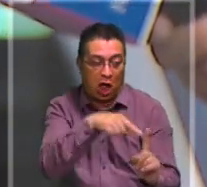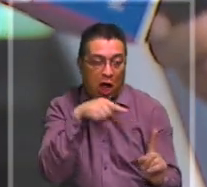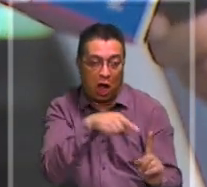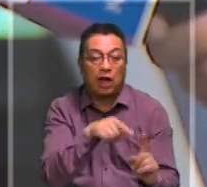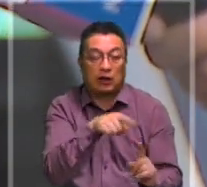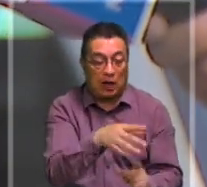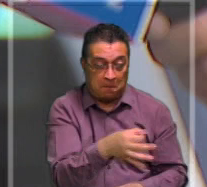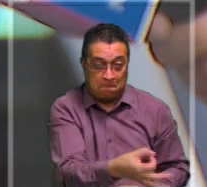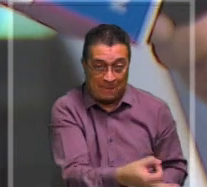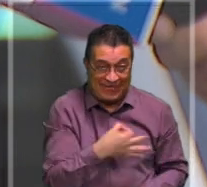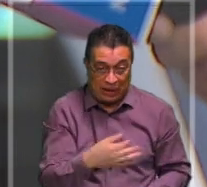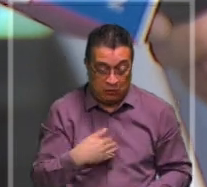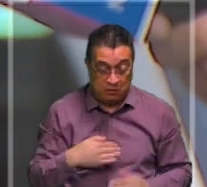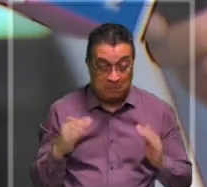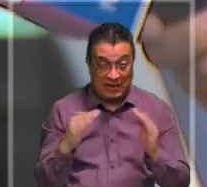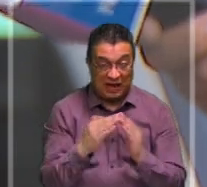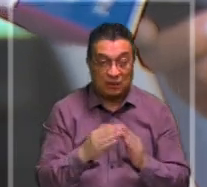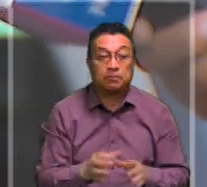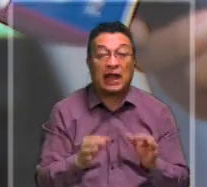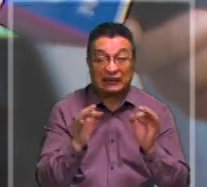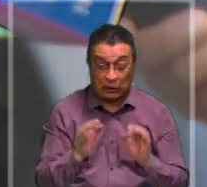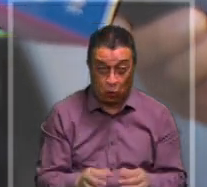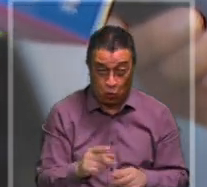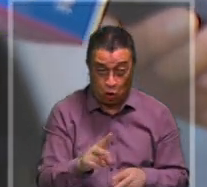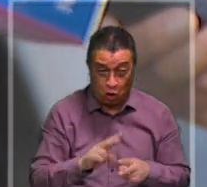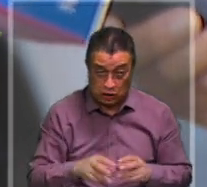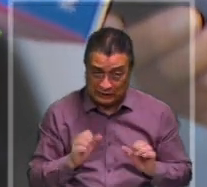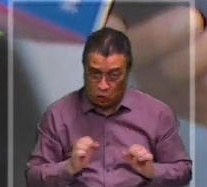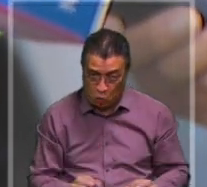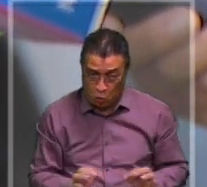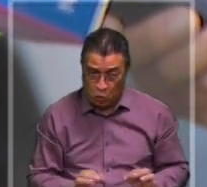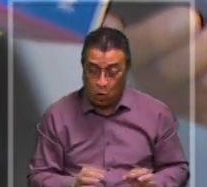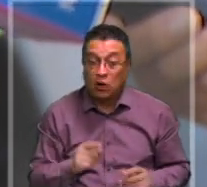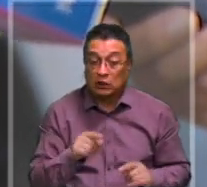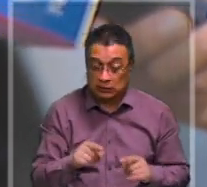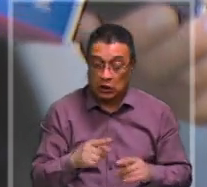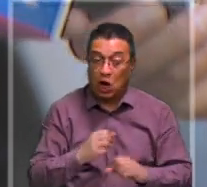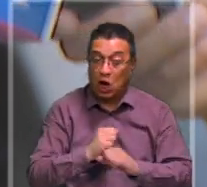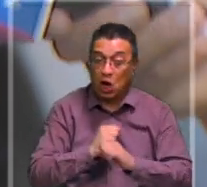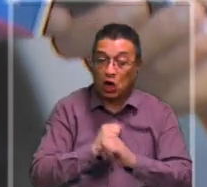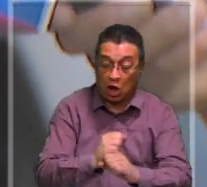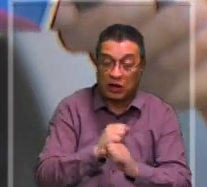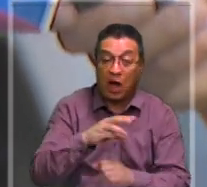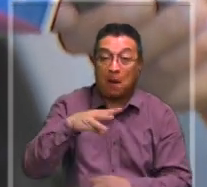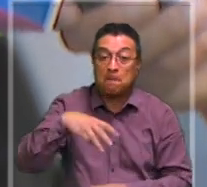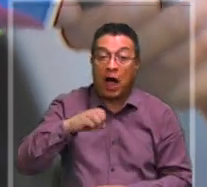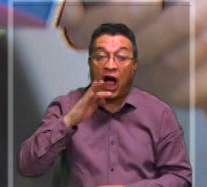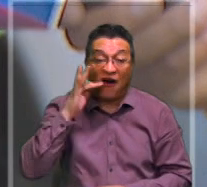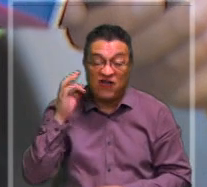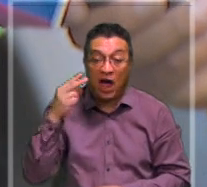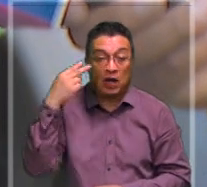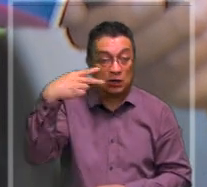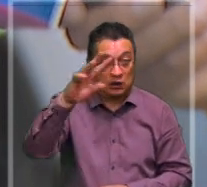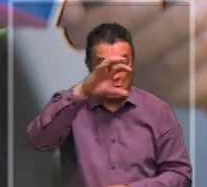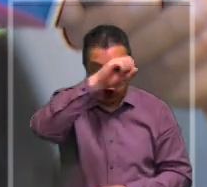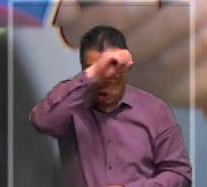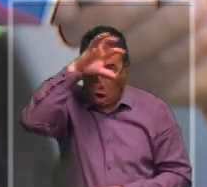me dijo en mi casa Está seguro de lo que vas a hacer porque estamos entrando a combatir mafias colombianas